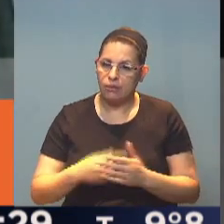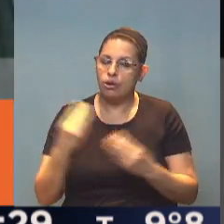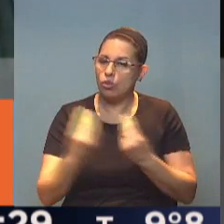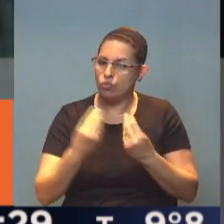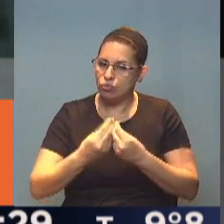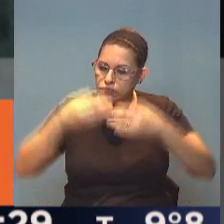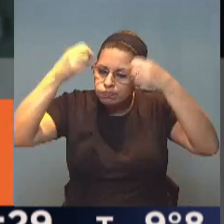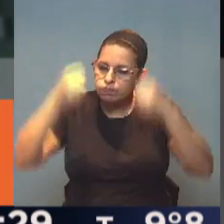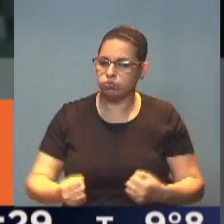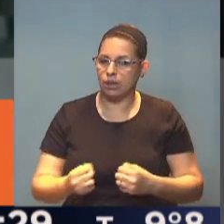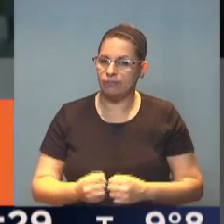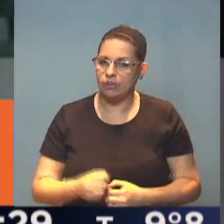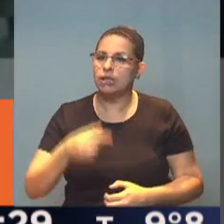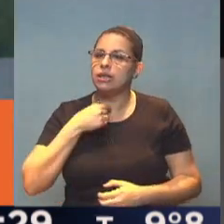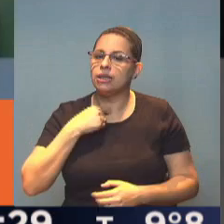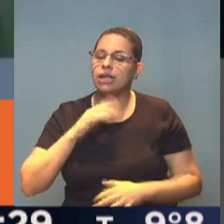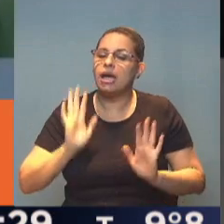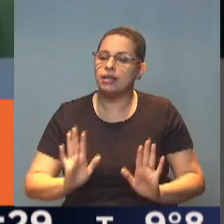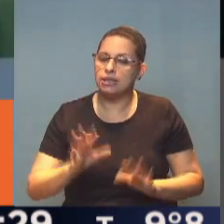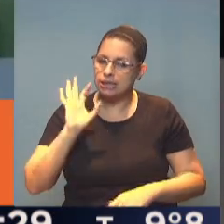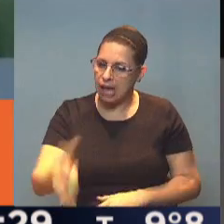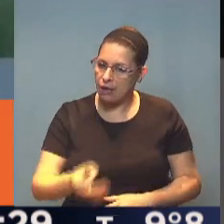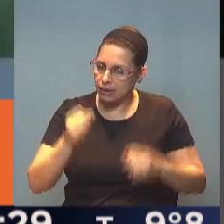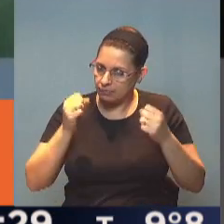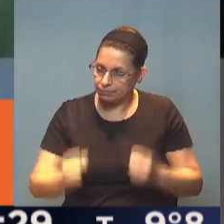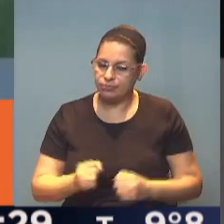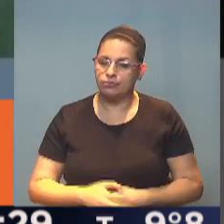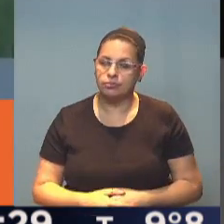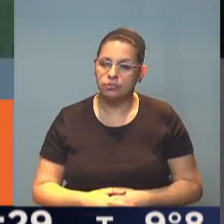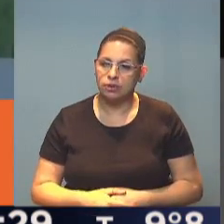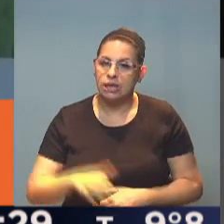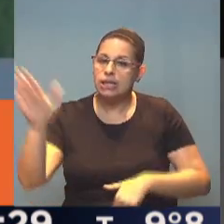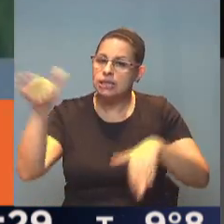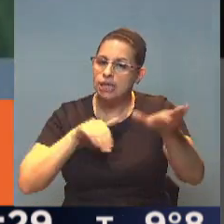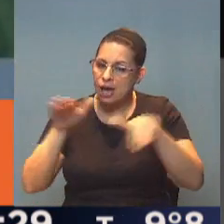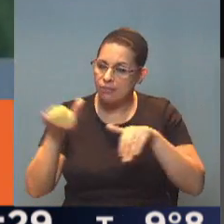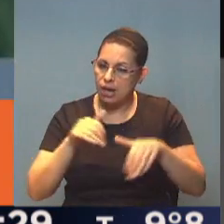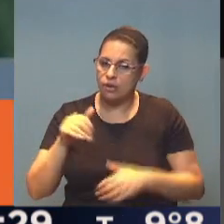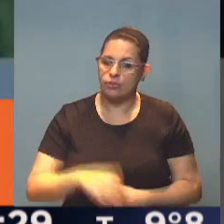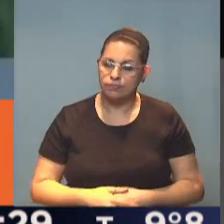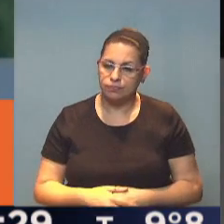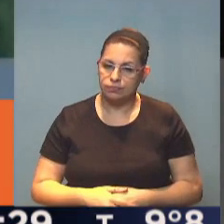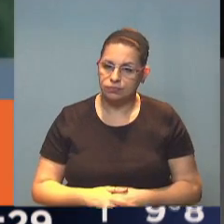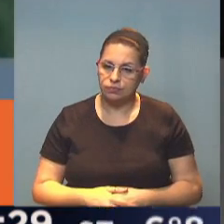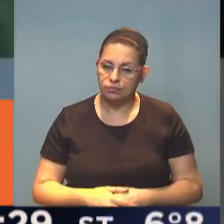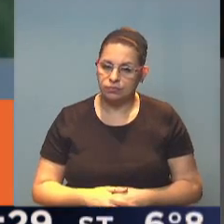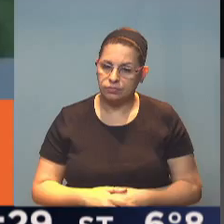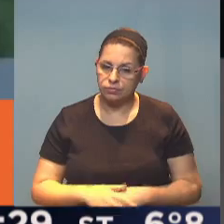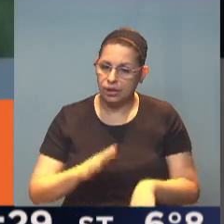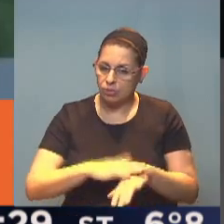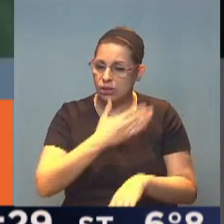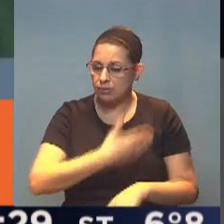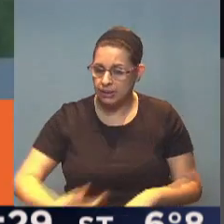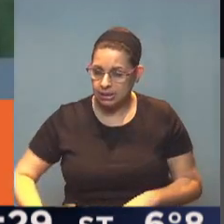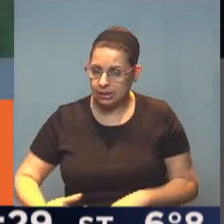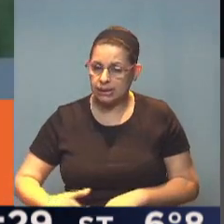mucha determinación en lo que quiere. Y esta convocatoria que ha hecho el